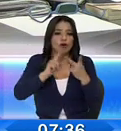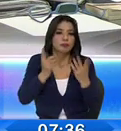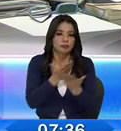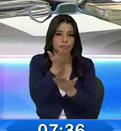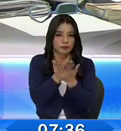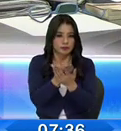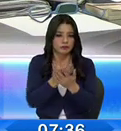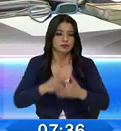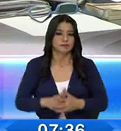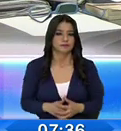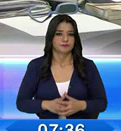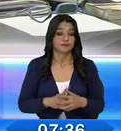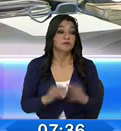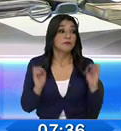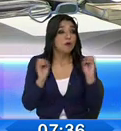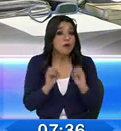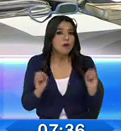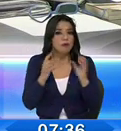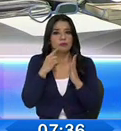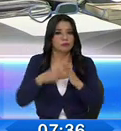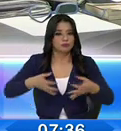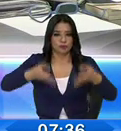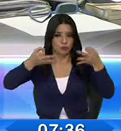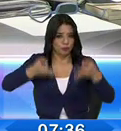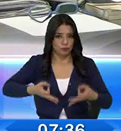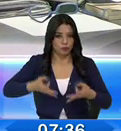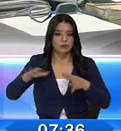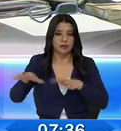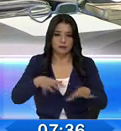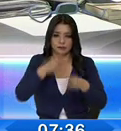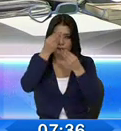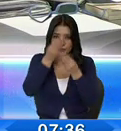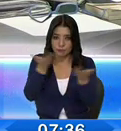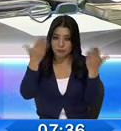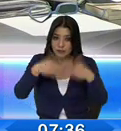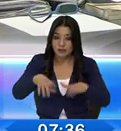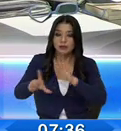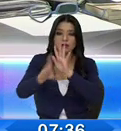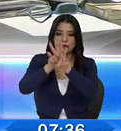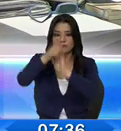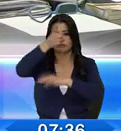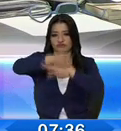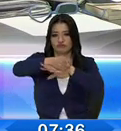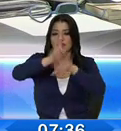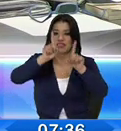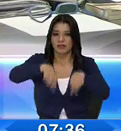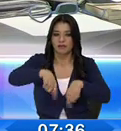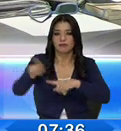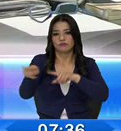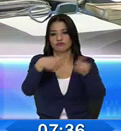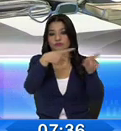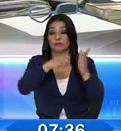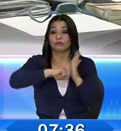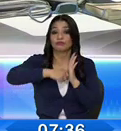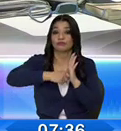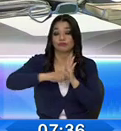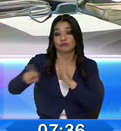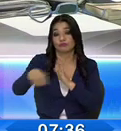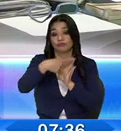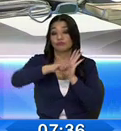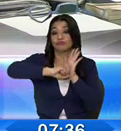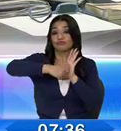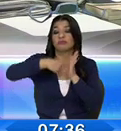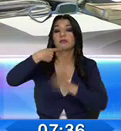para quienes no cumplan la rendición de cuentas básicamente la ley dispone que se enviara a la contraloría general del